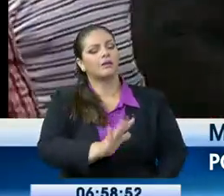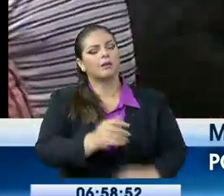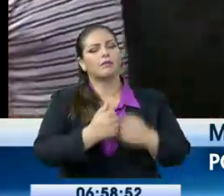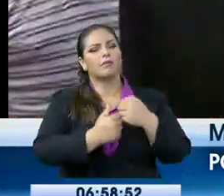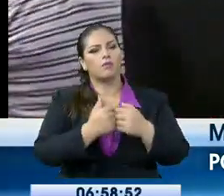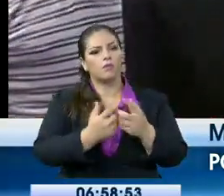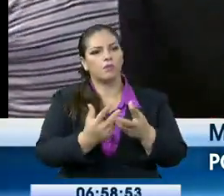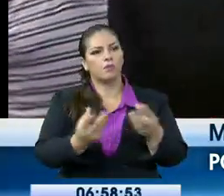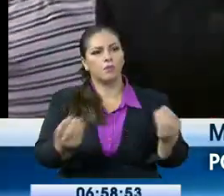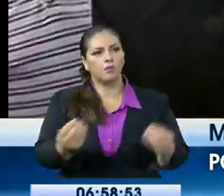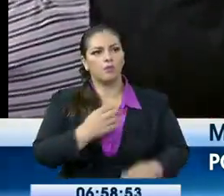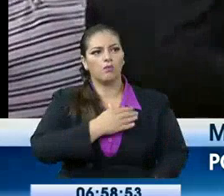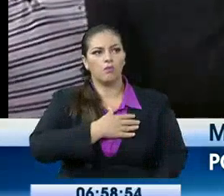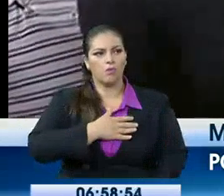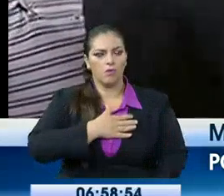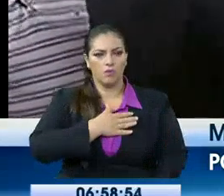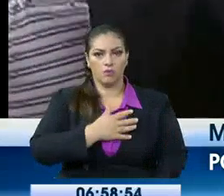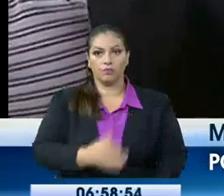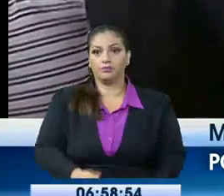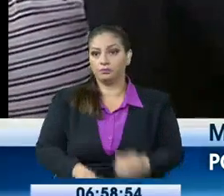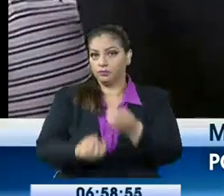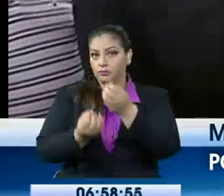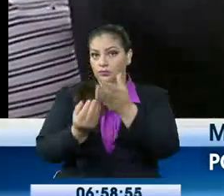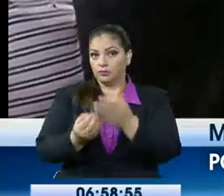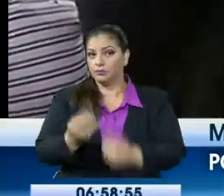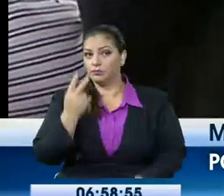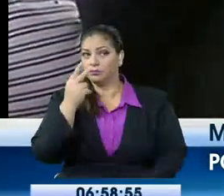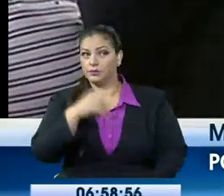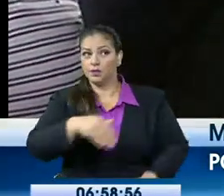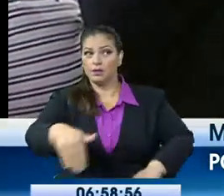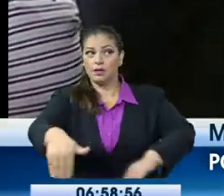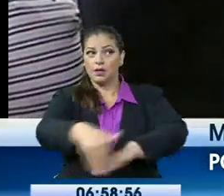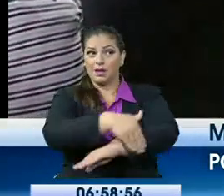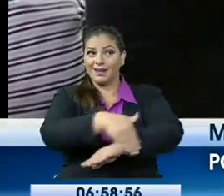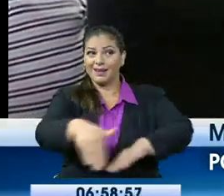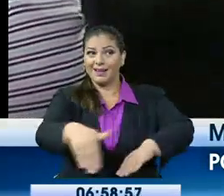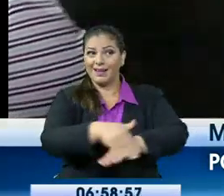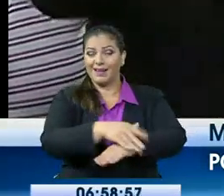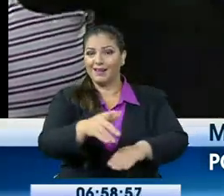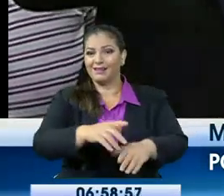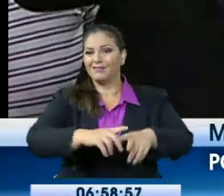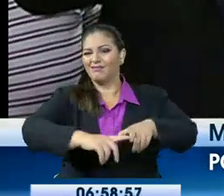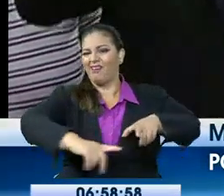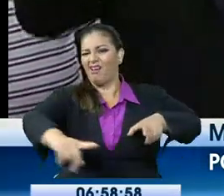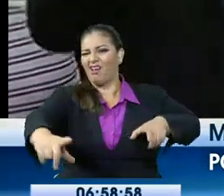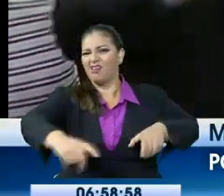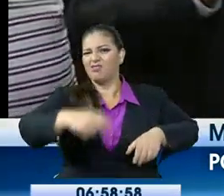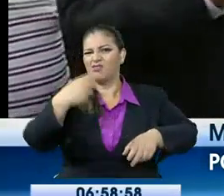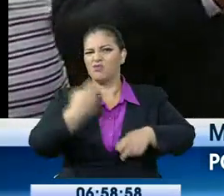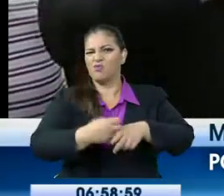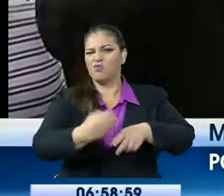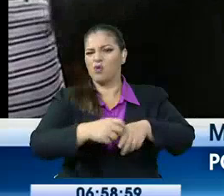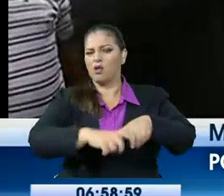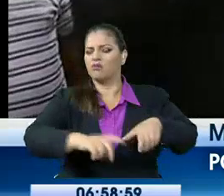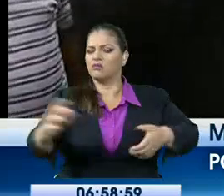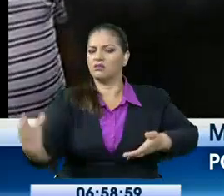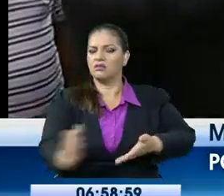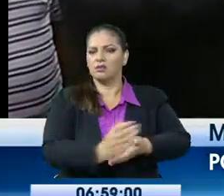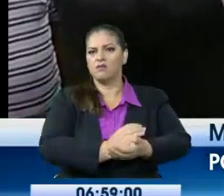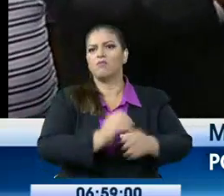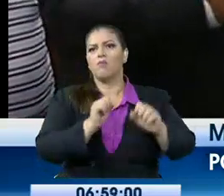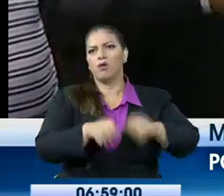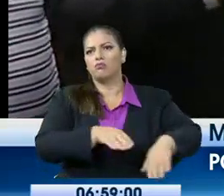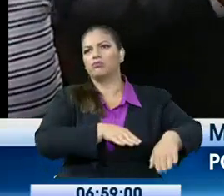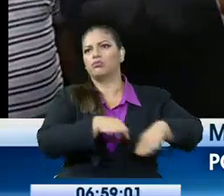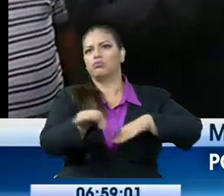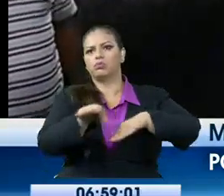Busquemos la solución. O sea, lo que nosotros decimos, si se rompe esa calle, todo el flujo que viene del norte se va a meter en esa calle. Entonces, analicemos esa